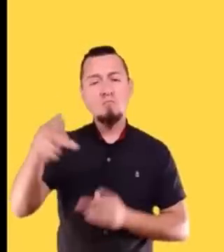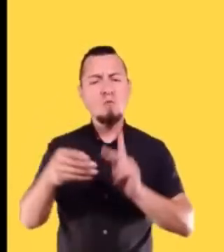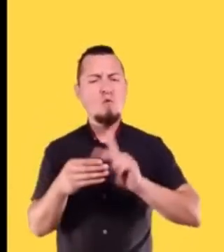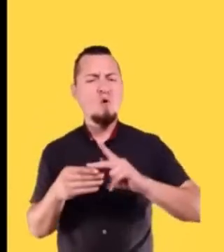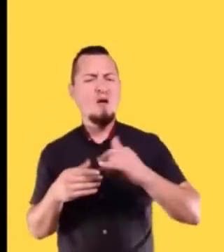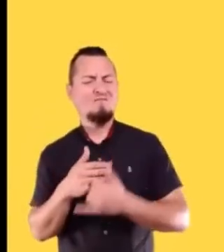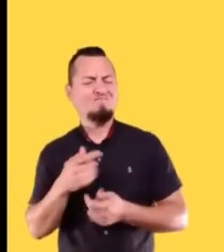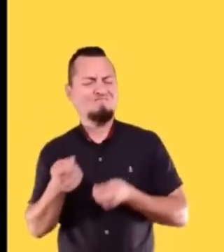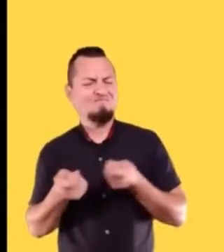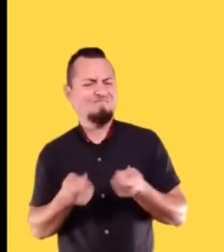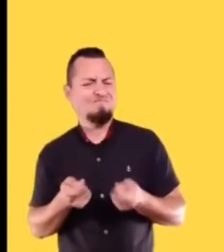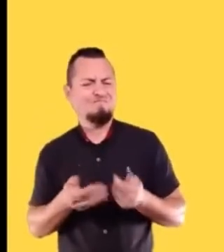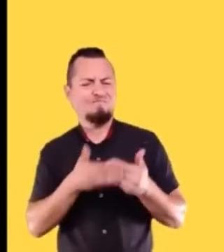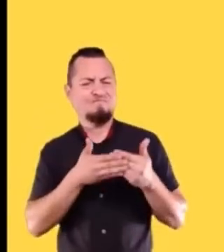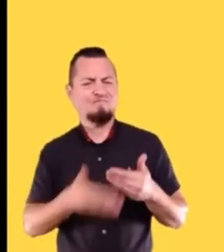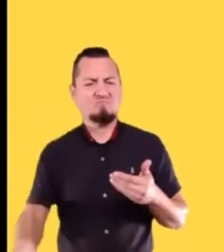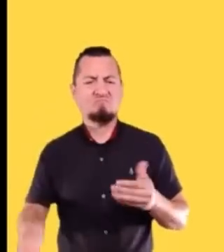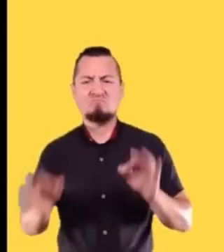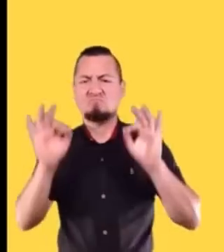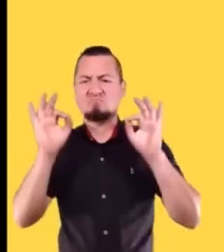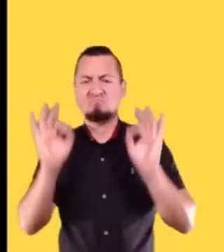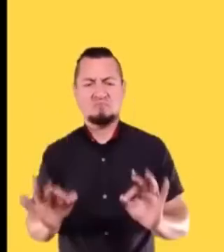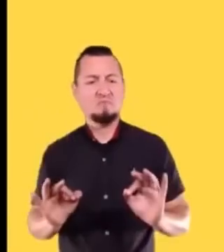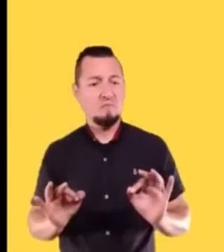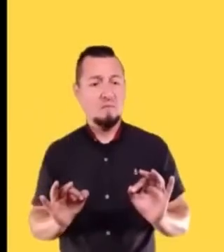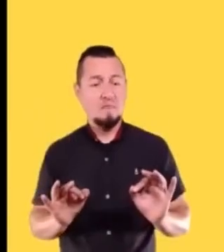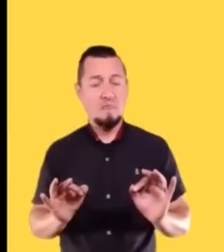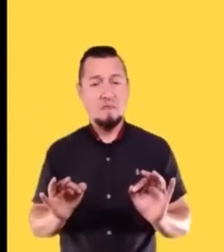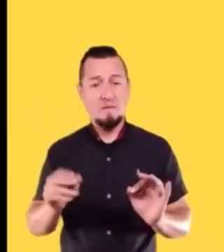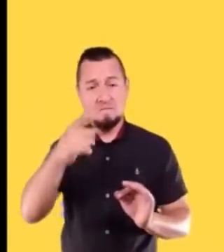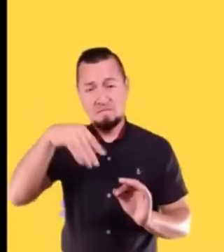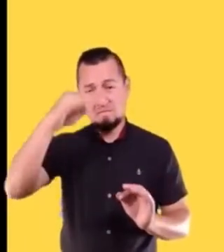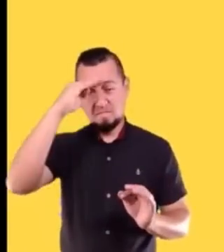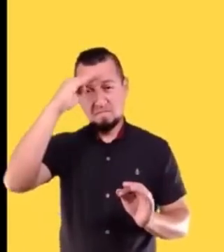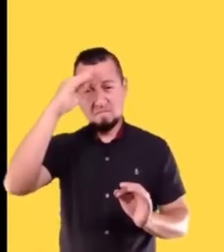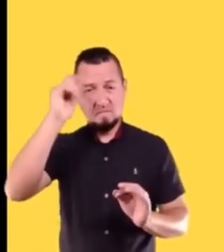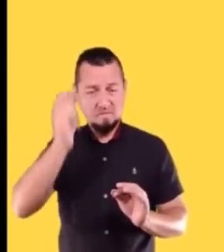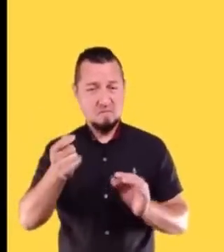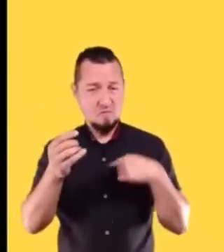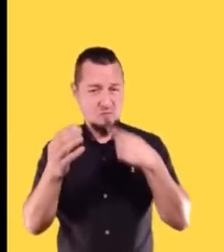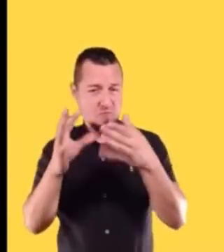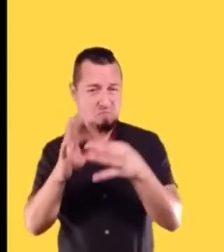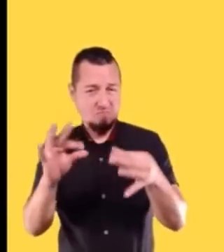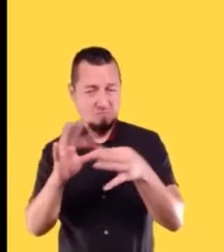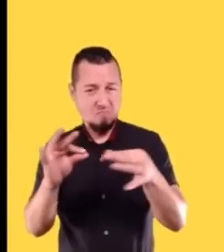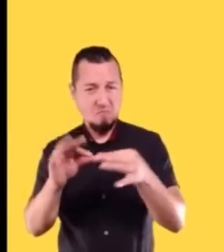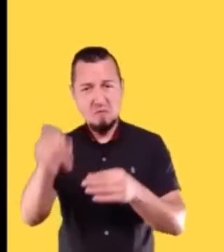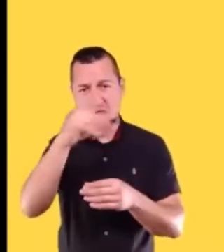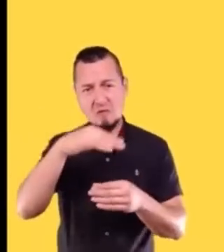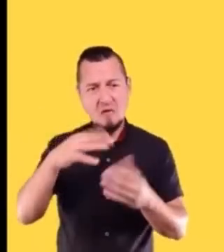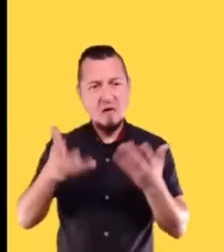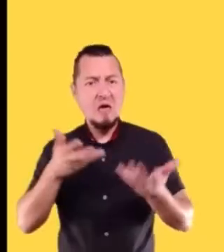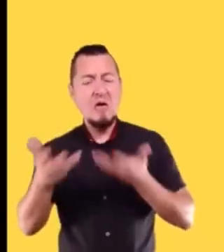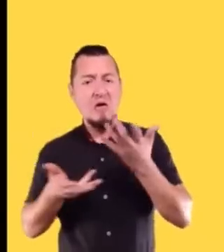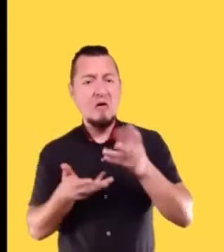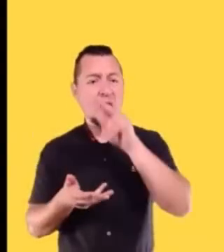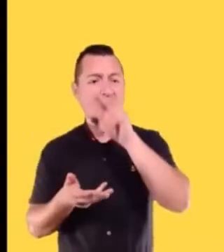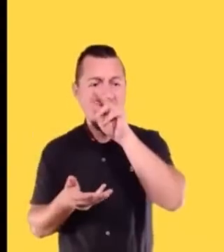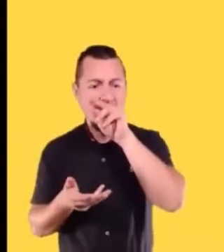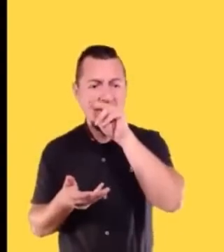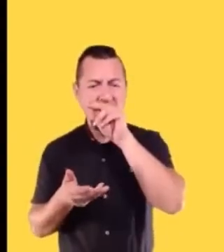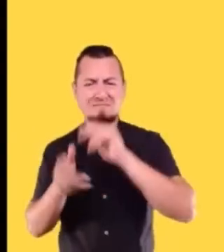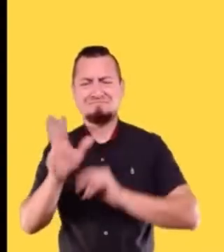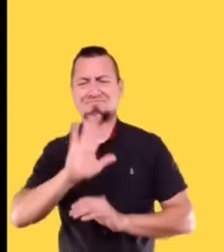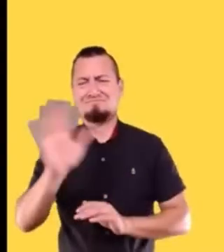educativo. Creo que es muy importante explicar esto, porque nos perdemos en el debate y